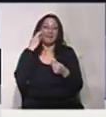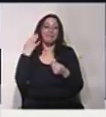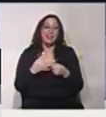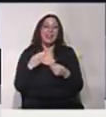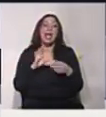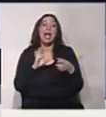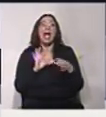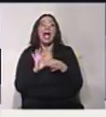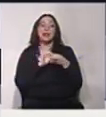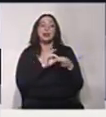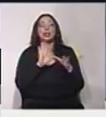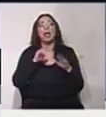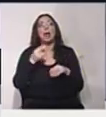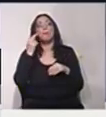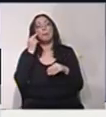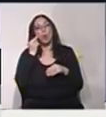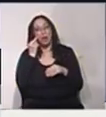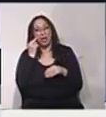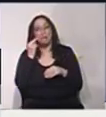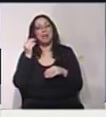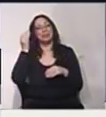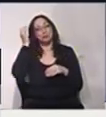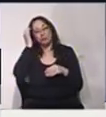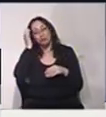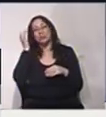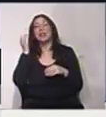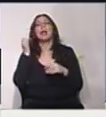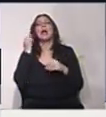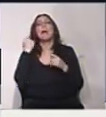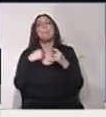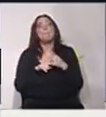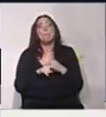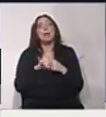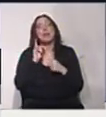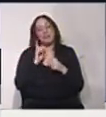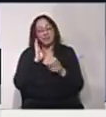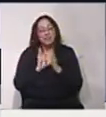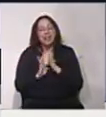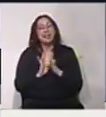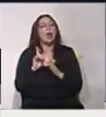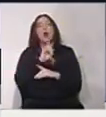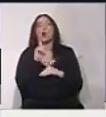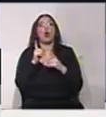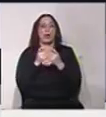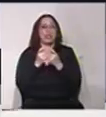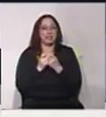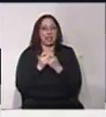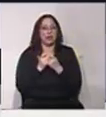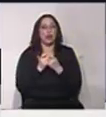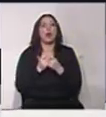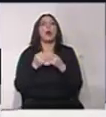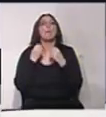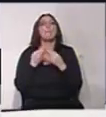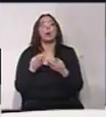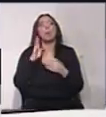asociado a patología. Claro. Entonces, bueno, eso hay que también tratarlo, pero no necesariamente. Por eso Pablo también